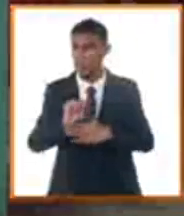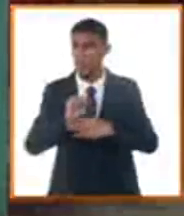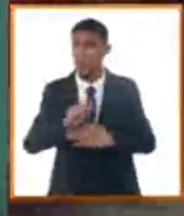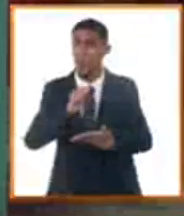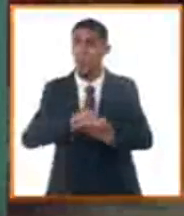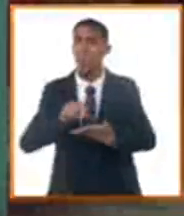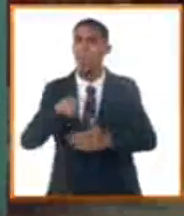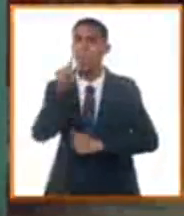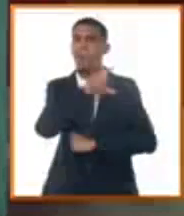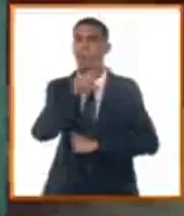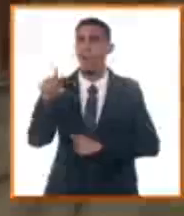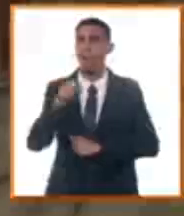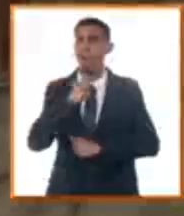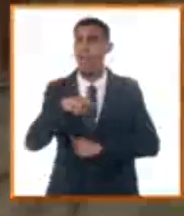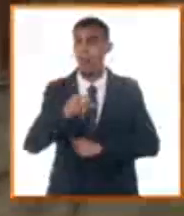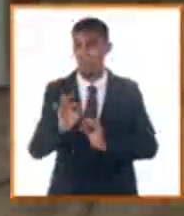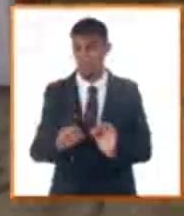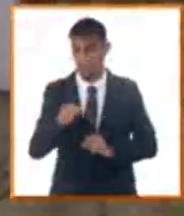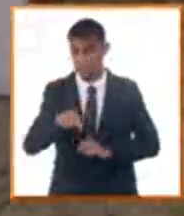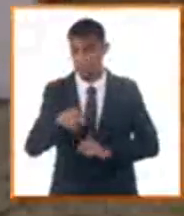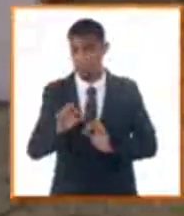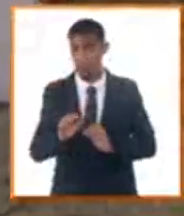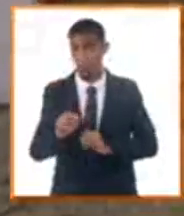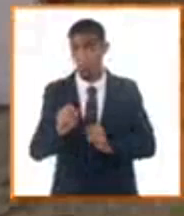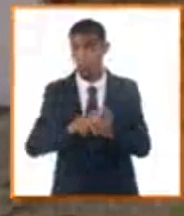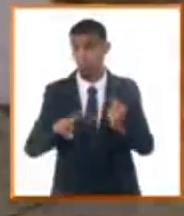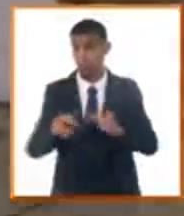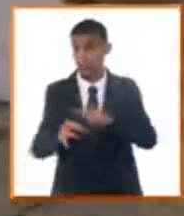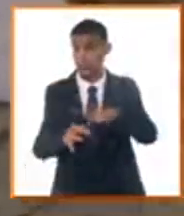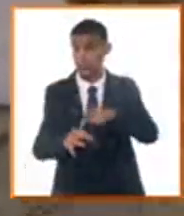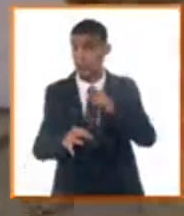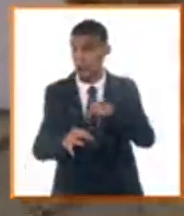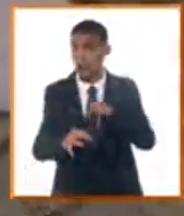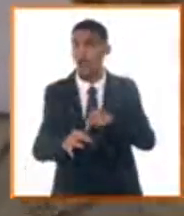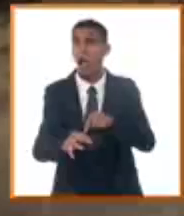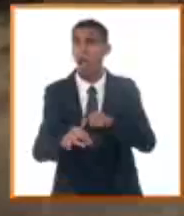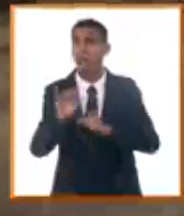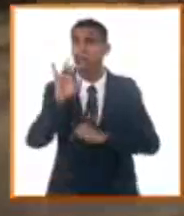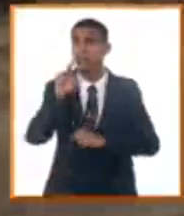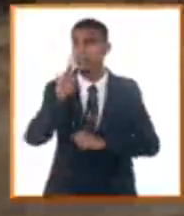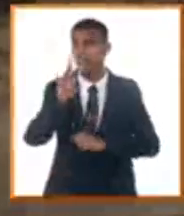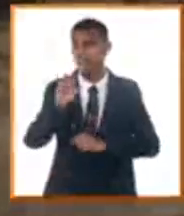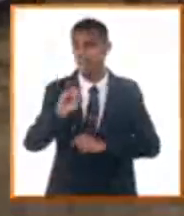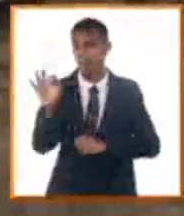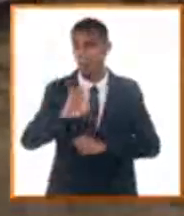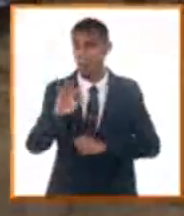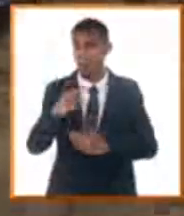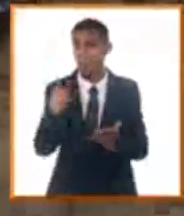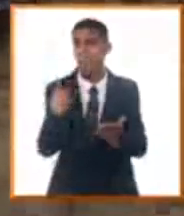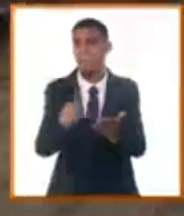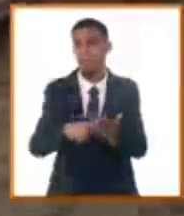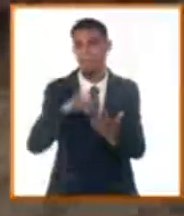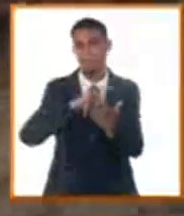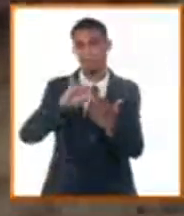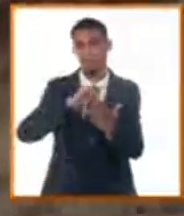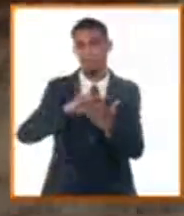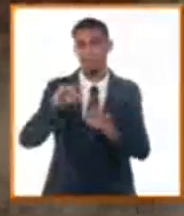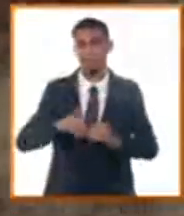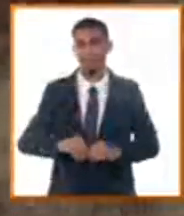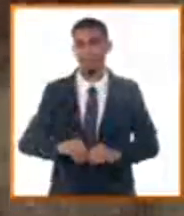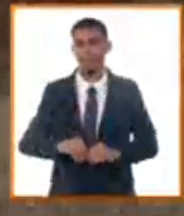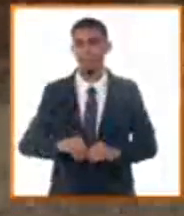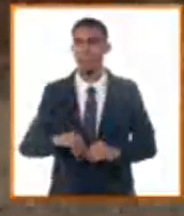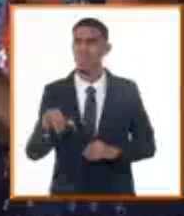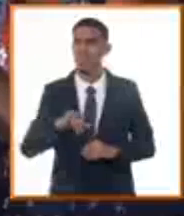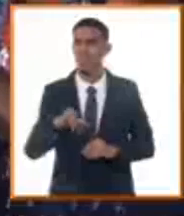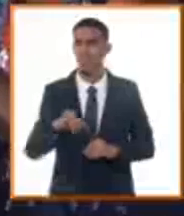El Cauto de la Isla de la Juventud. El 30% de sus ventas sustentadas en el pago electrónico, transacciones superiores a